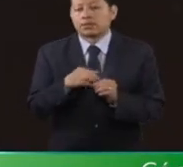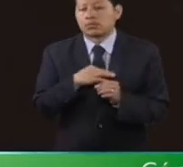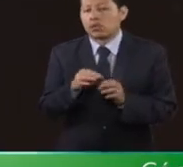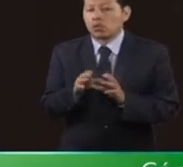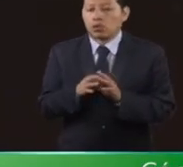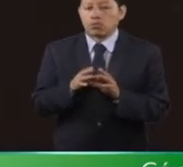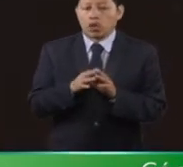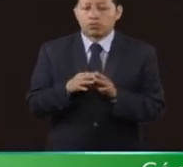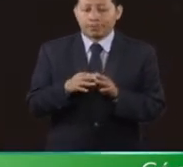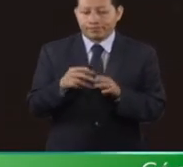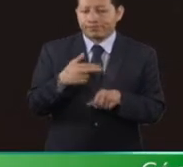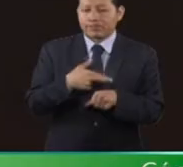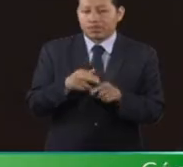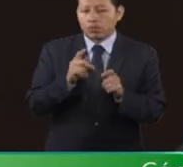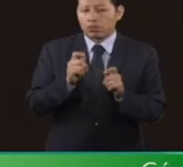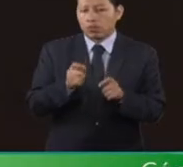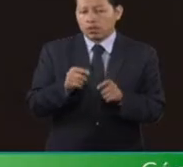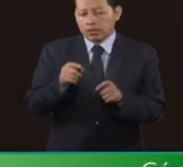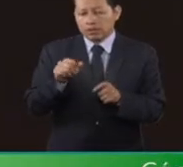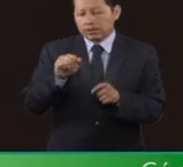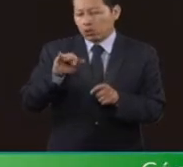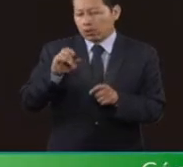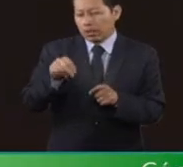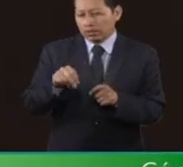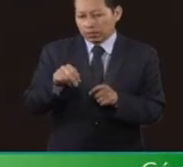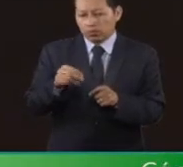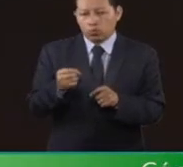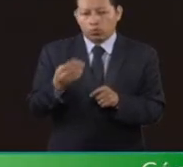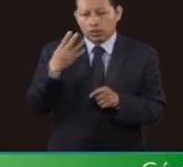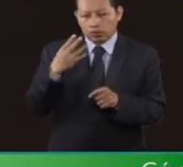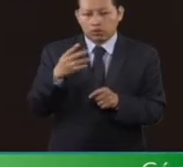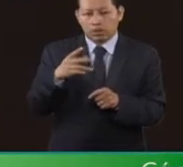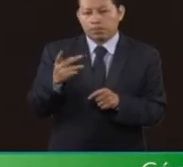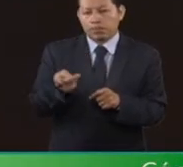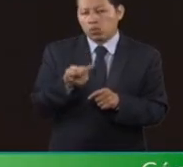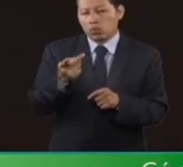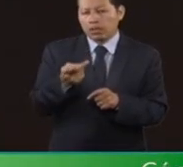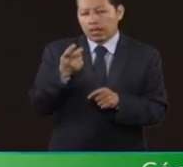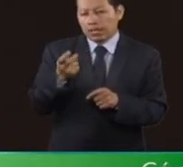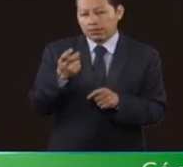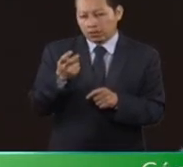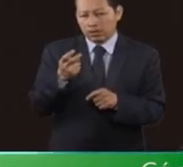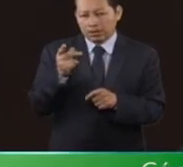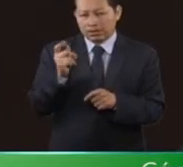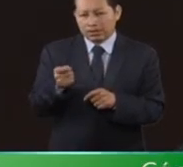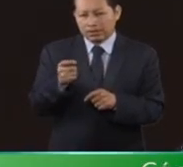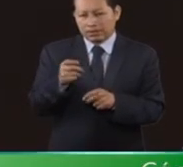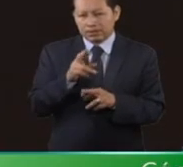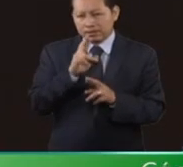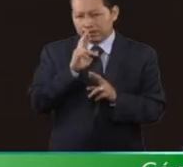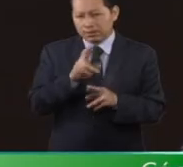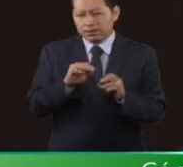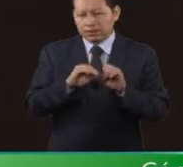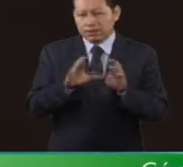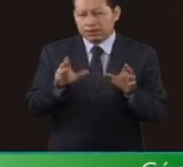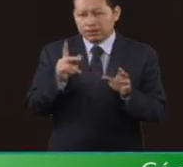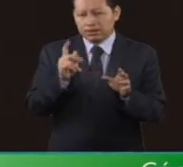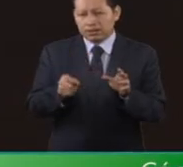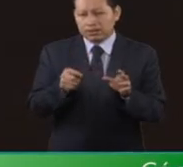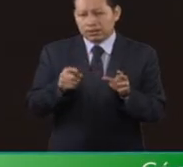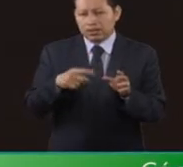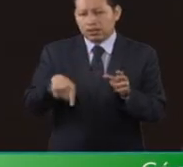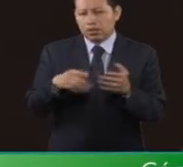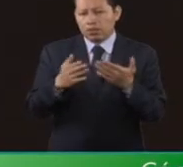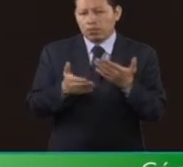y procedimientos de la Suprema Corte? La pregunta es retórica. Desde luego, la respuesta es clara: muy